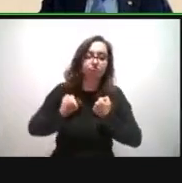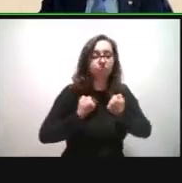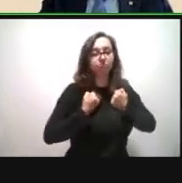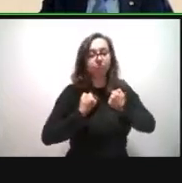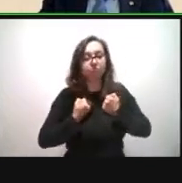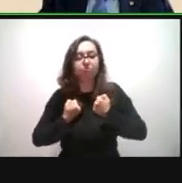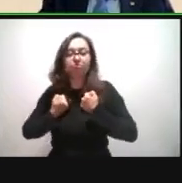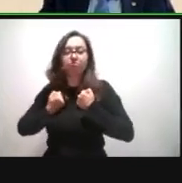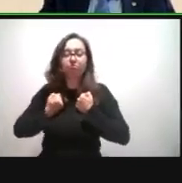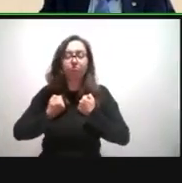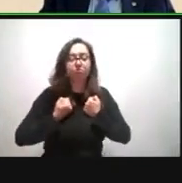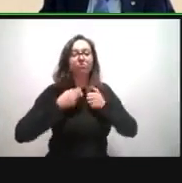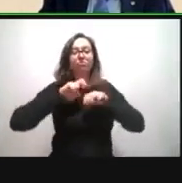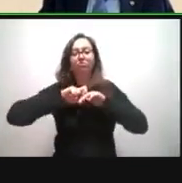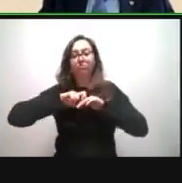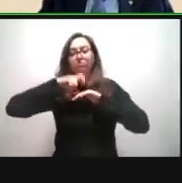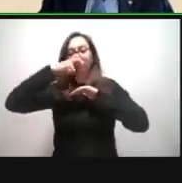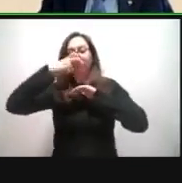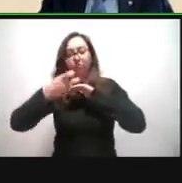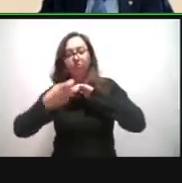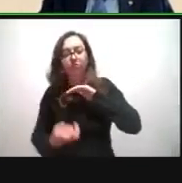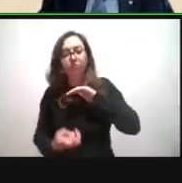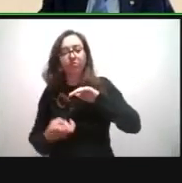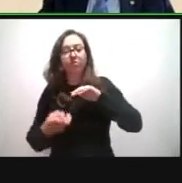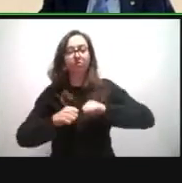salto libre, salto con pijama,